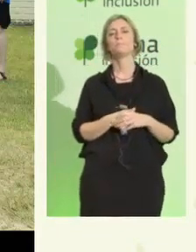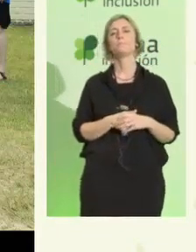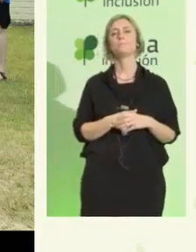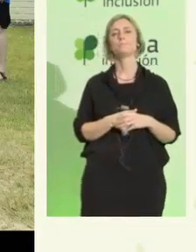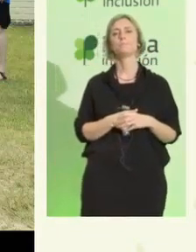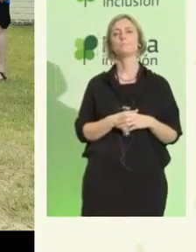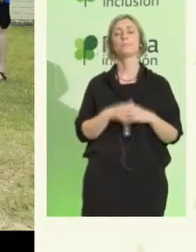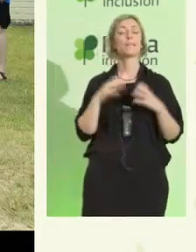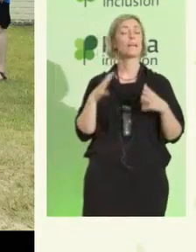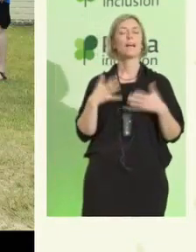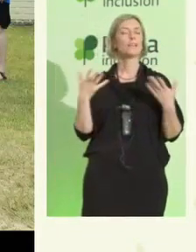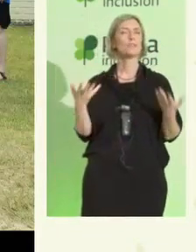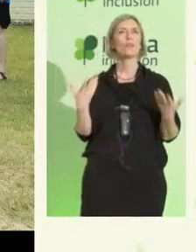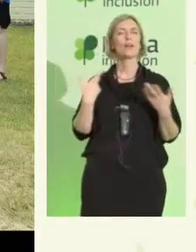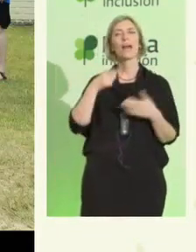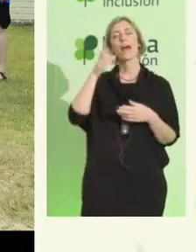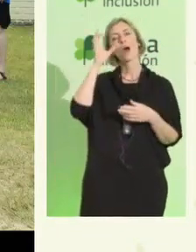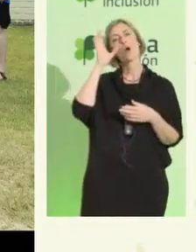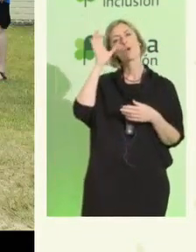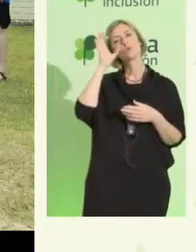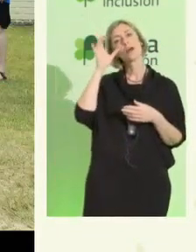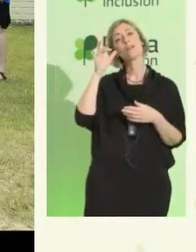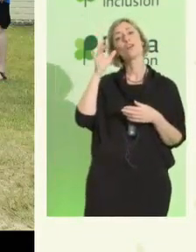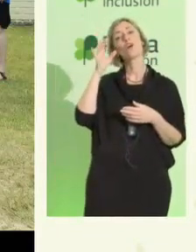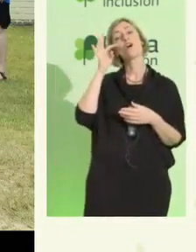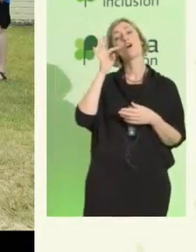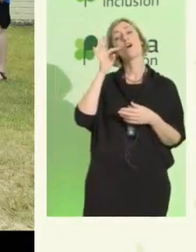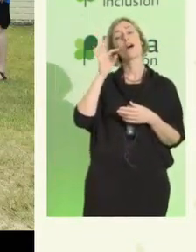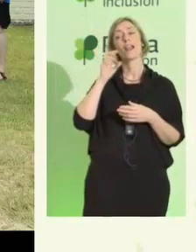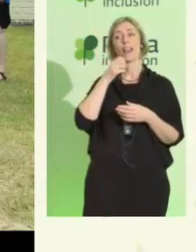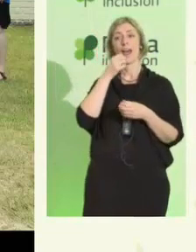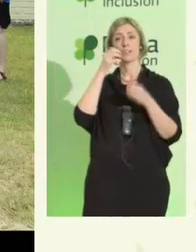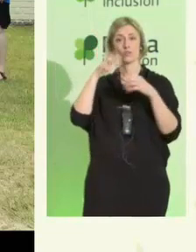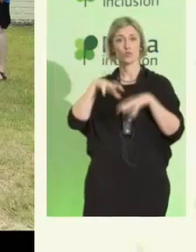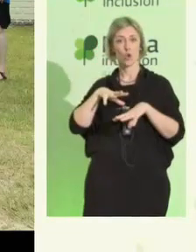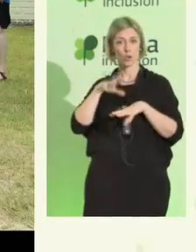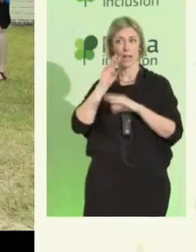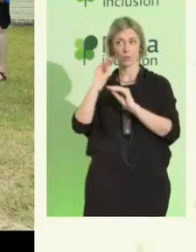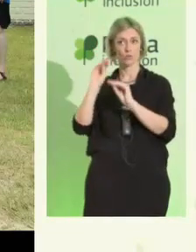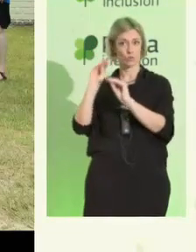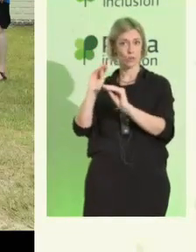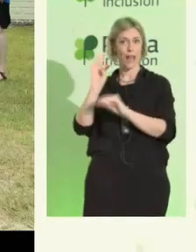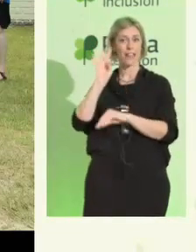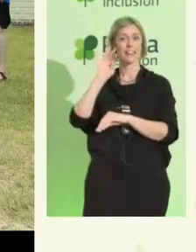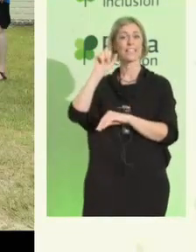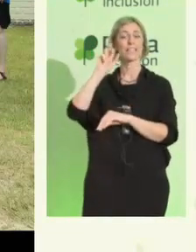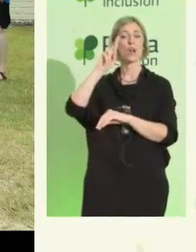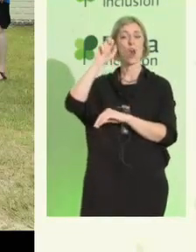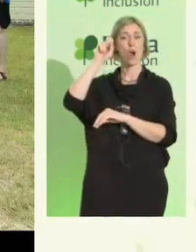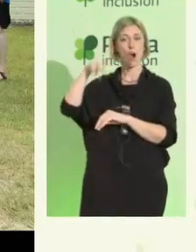Así que escuchando a Tyrone y valorando su historia